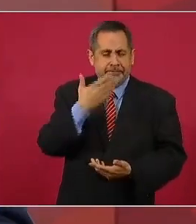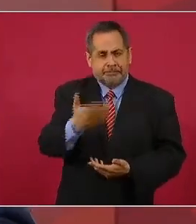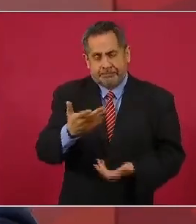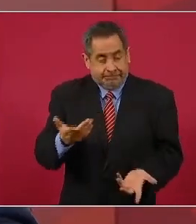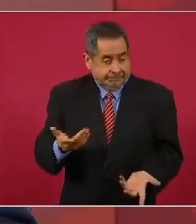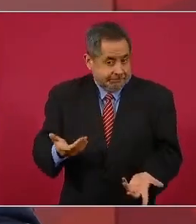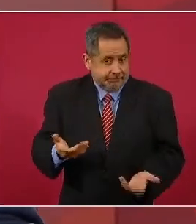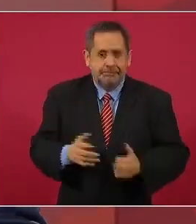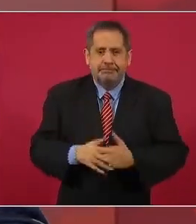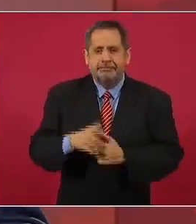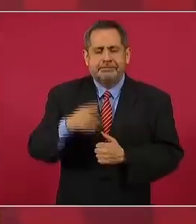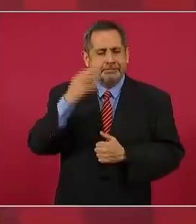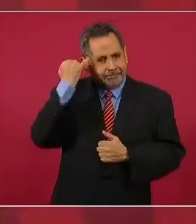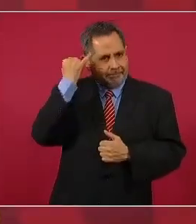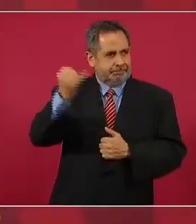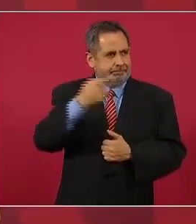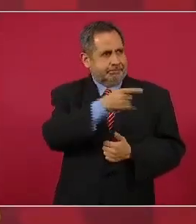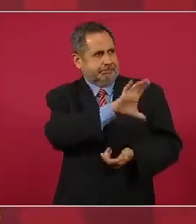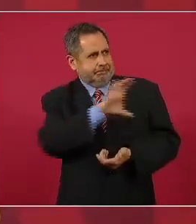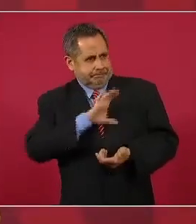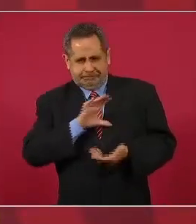Pues,